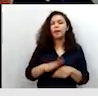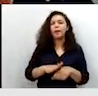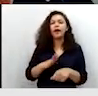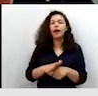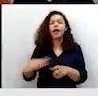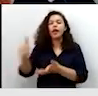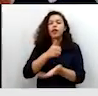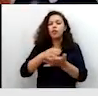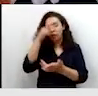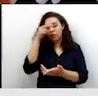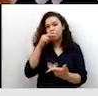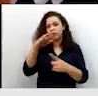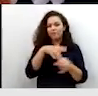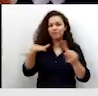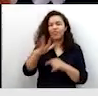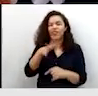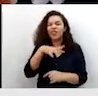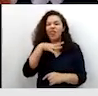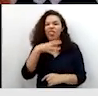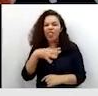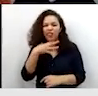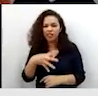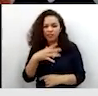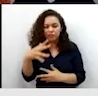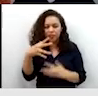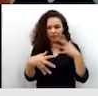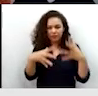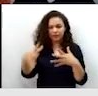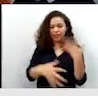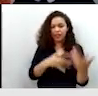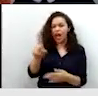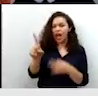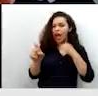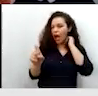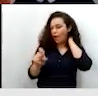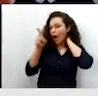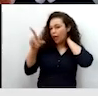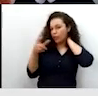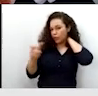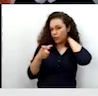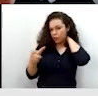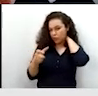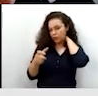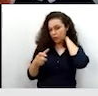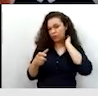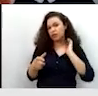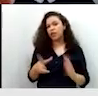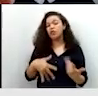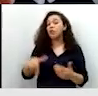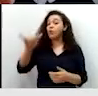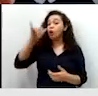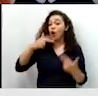de México, el contexto de la contaminación por parte de las aguas de Xochimilco, que no es de consumo